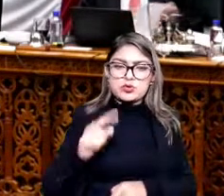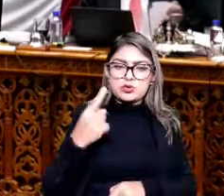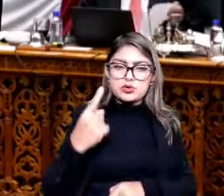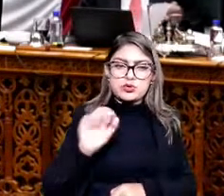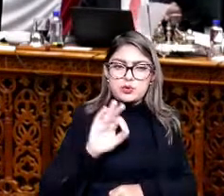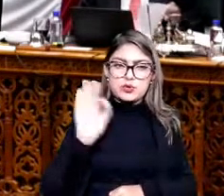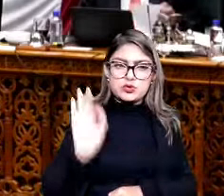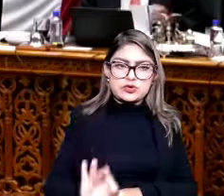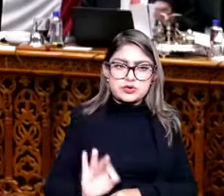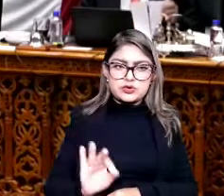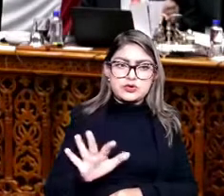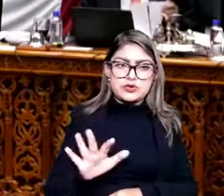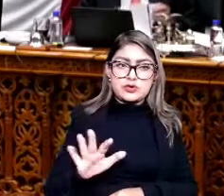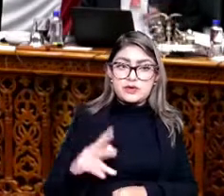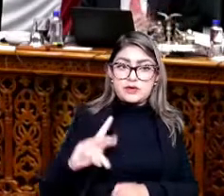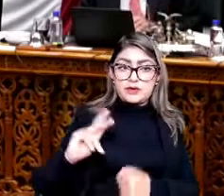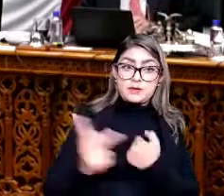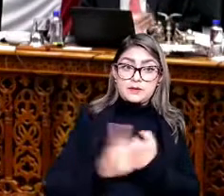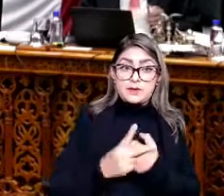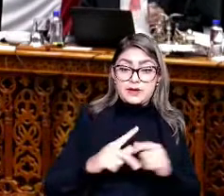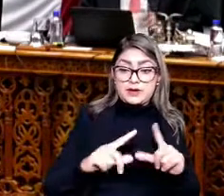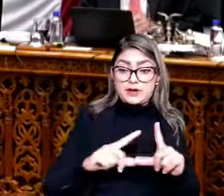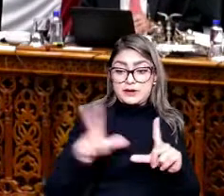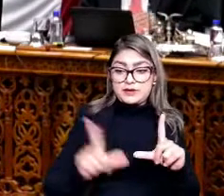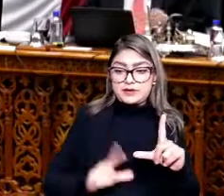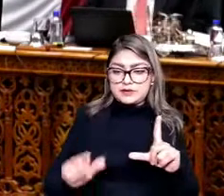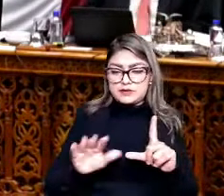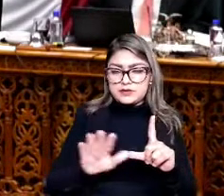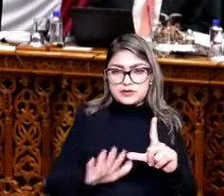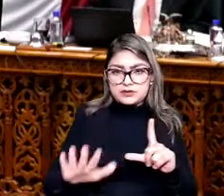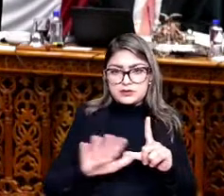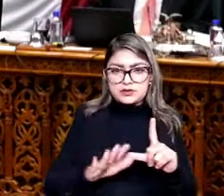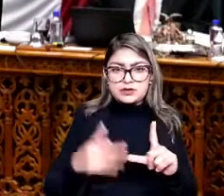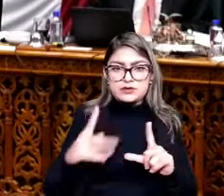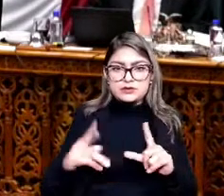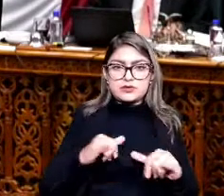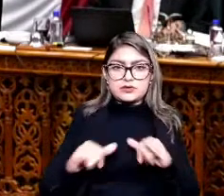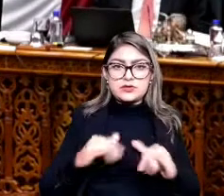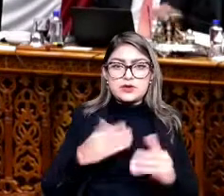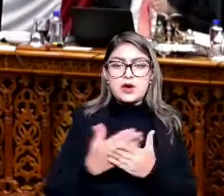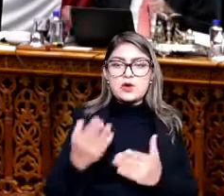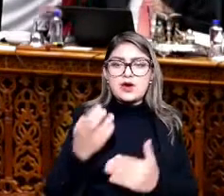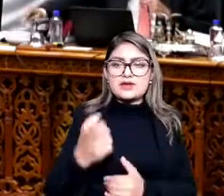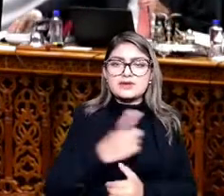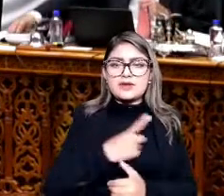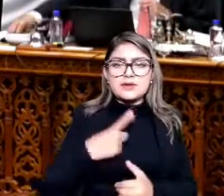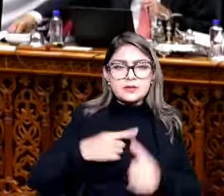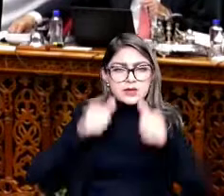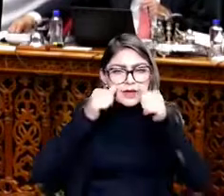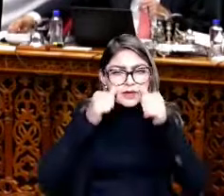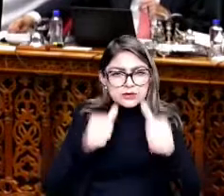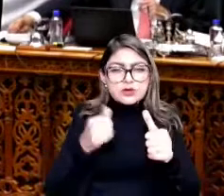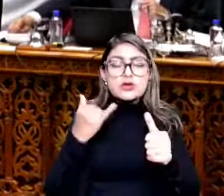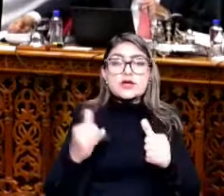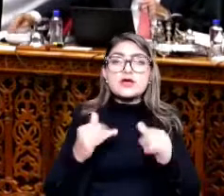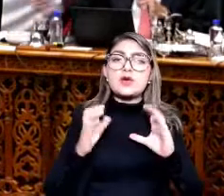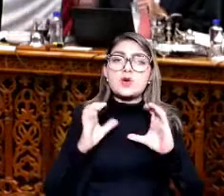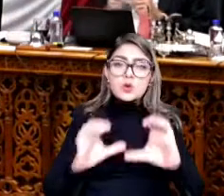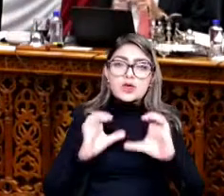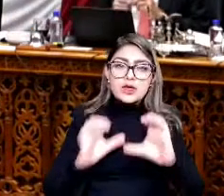del país. En suma, se requiere poner mucha atención y cuidado a las vías de